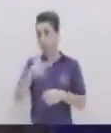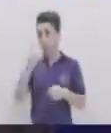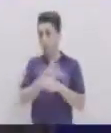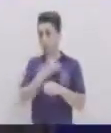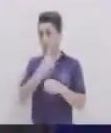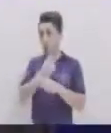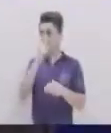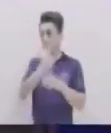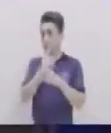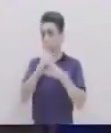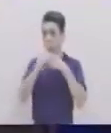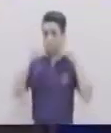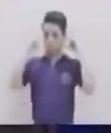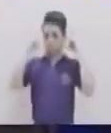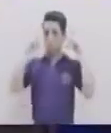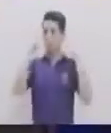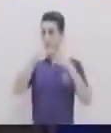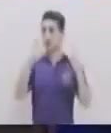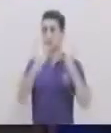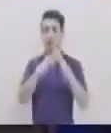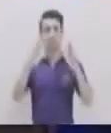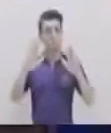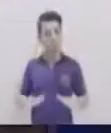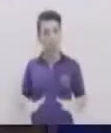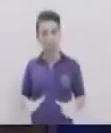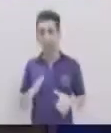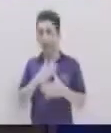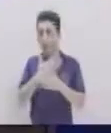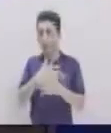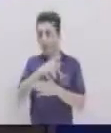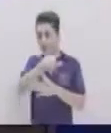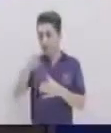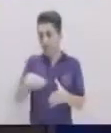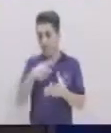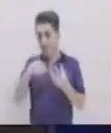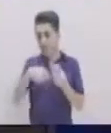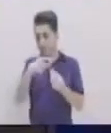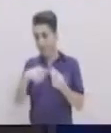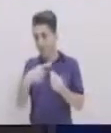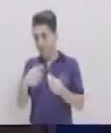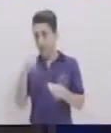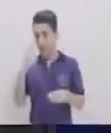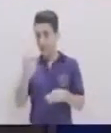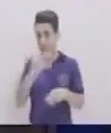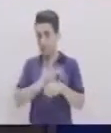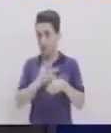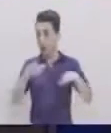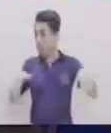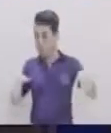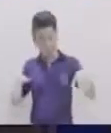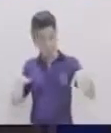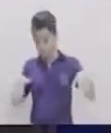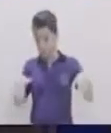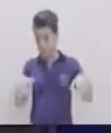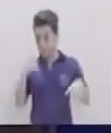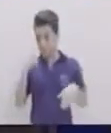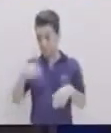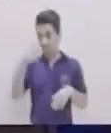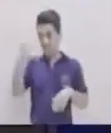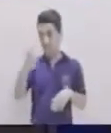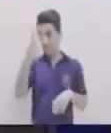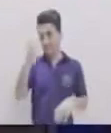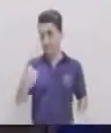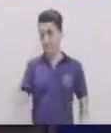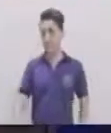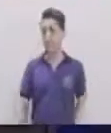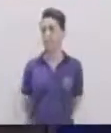utilizar correctamente la mascarilla, permanecer en casa y compartir con tu familia. Y recuerda, Guatemala no se detiene y nos vemos en